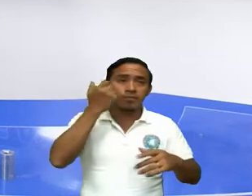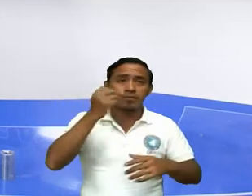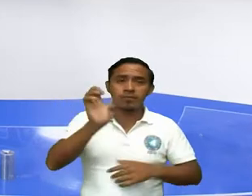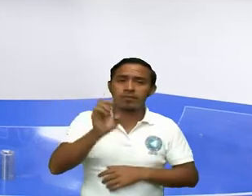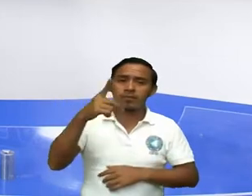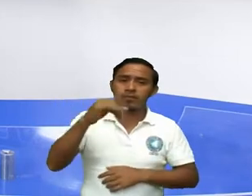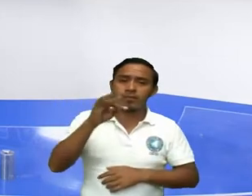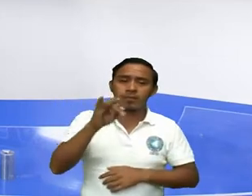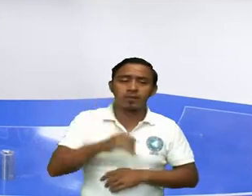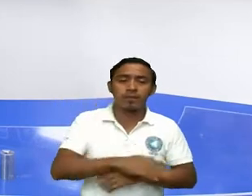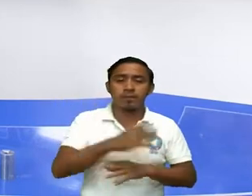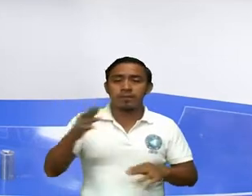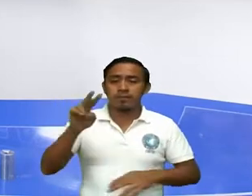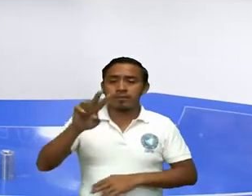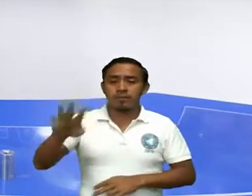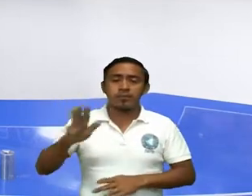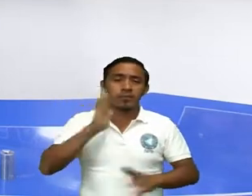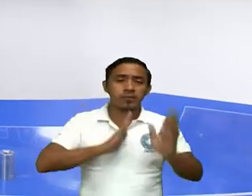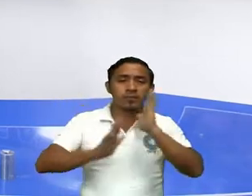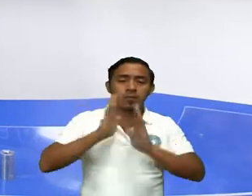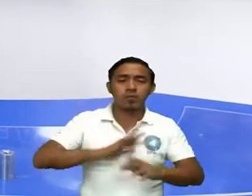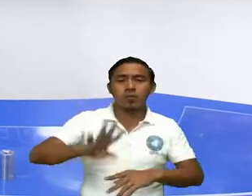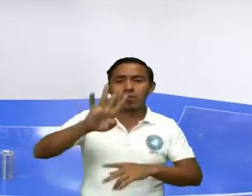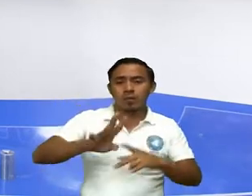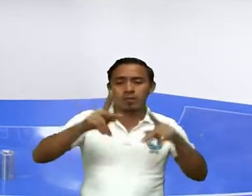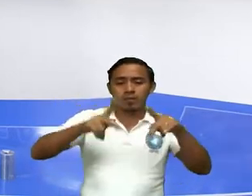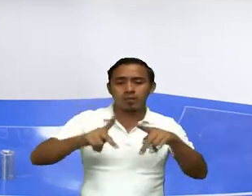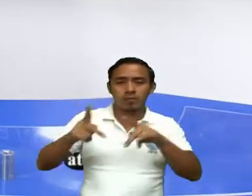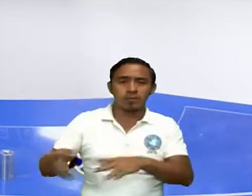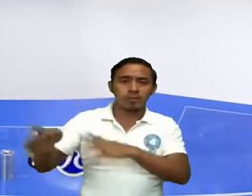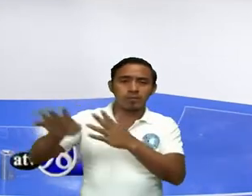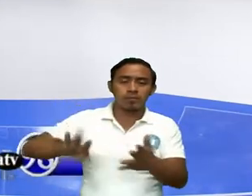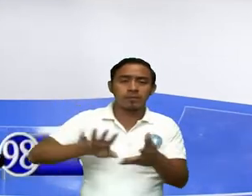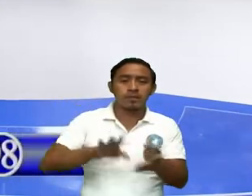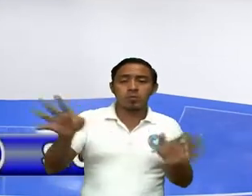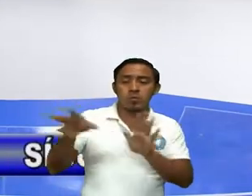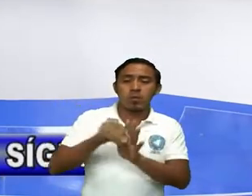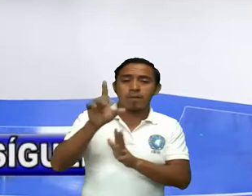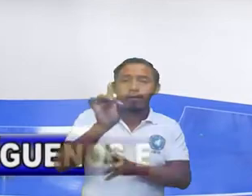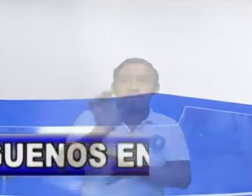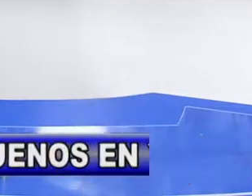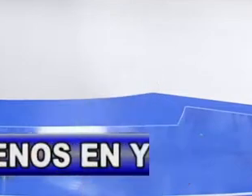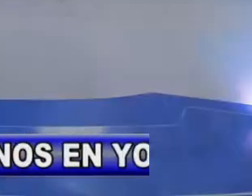epidemiológica, al 23 de agosto se reportan 4 fallecidos por contagio de dengue.